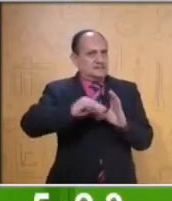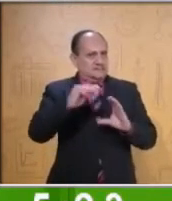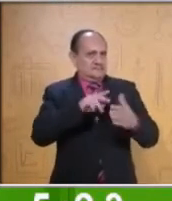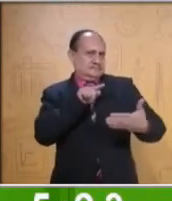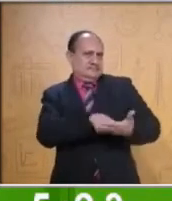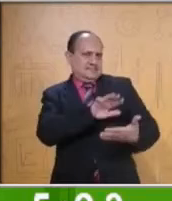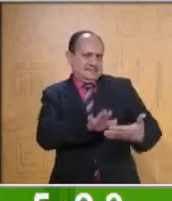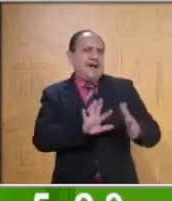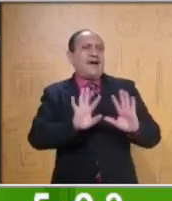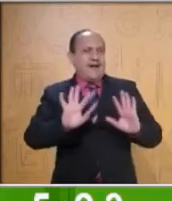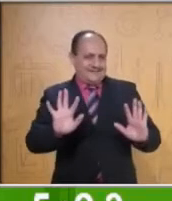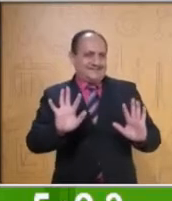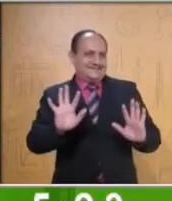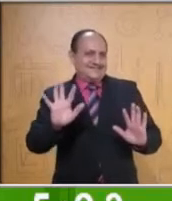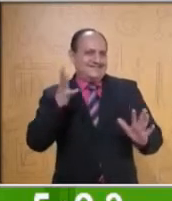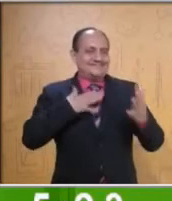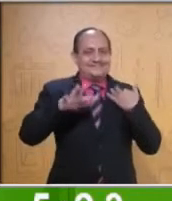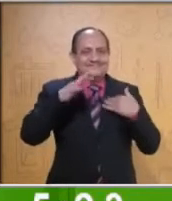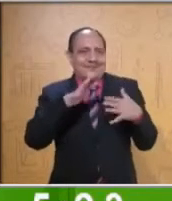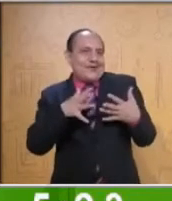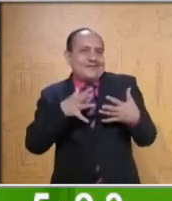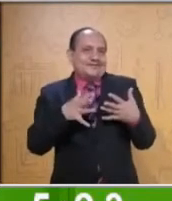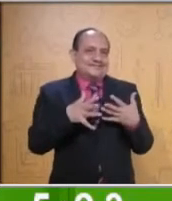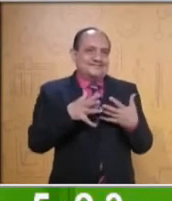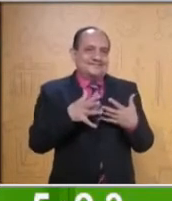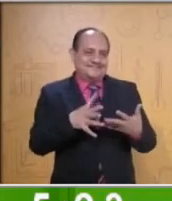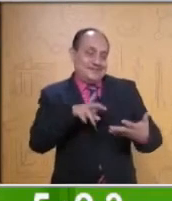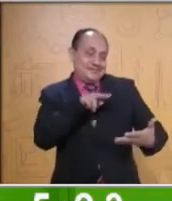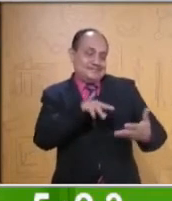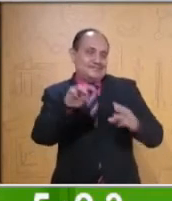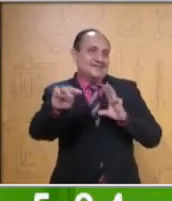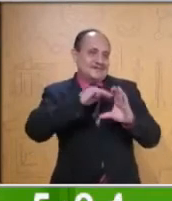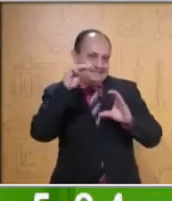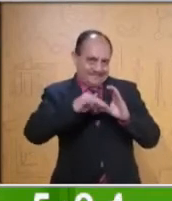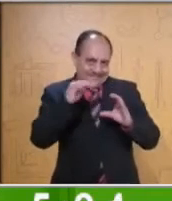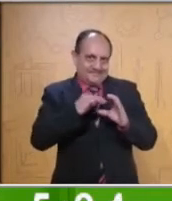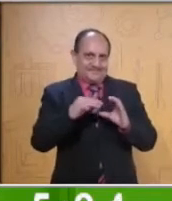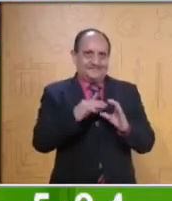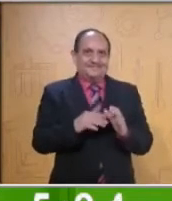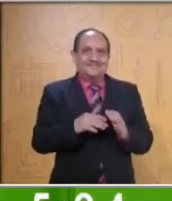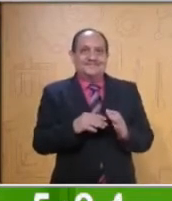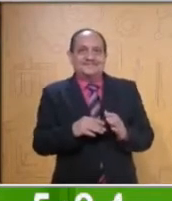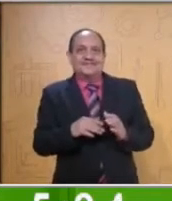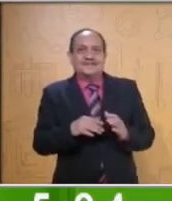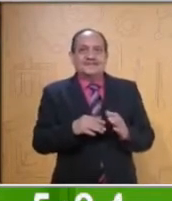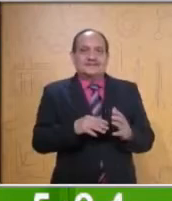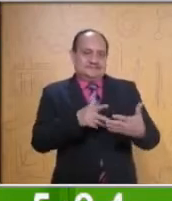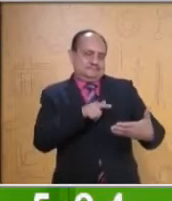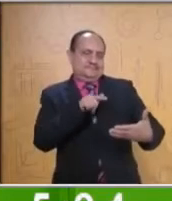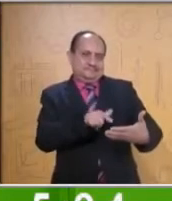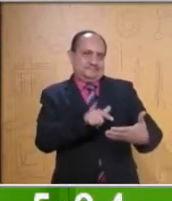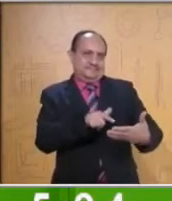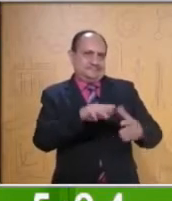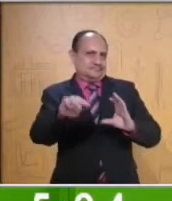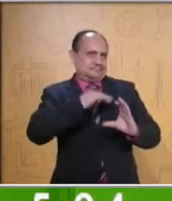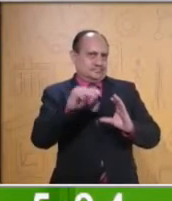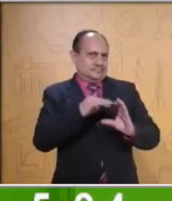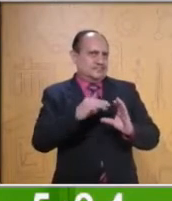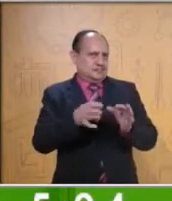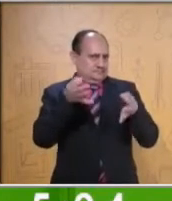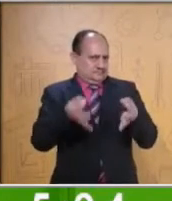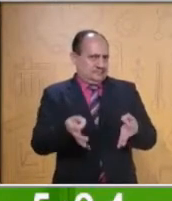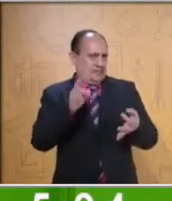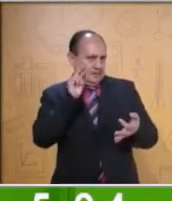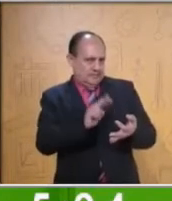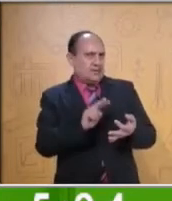me divierten un rato. Sin embargo, los mensajes que ustedes me ponen, con los cuales pues yo